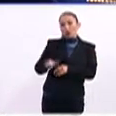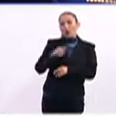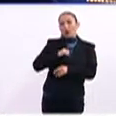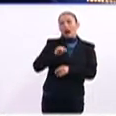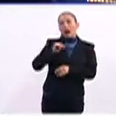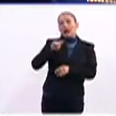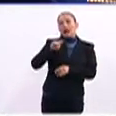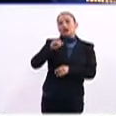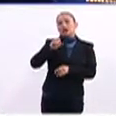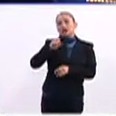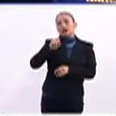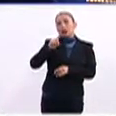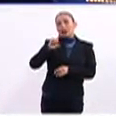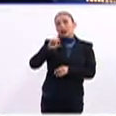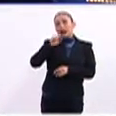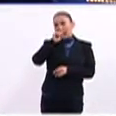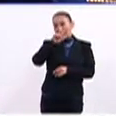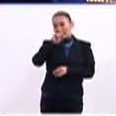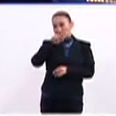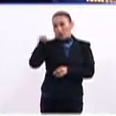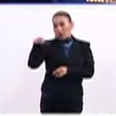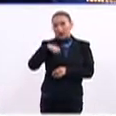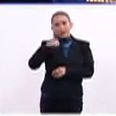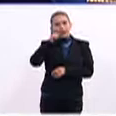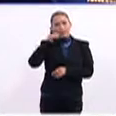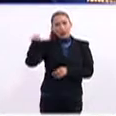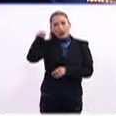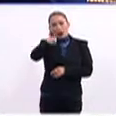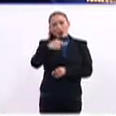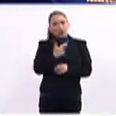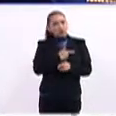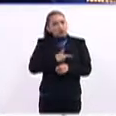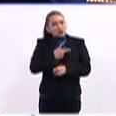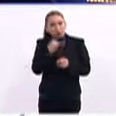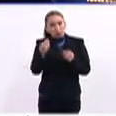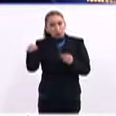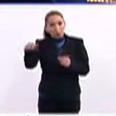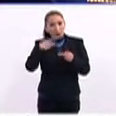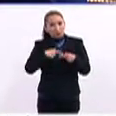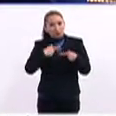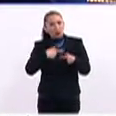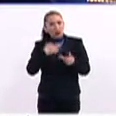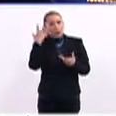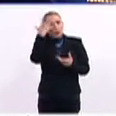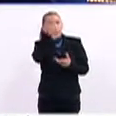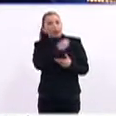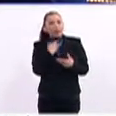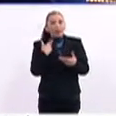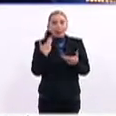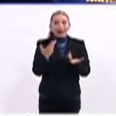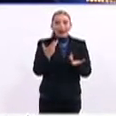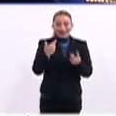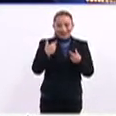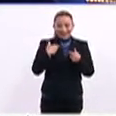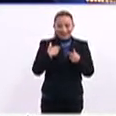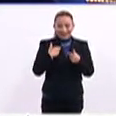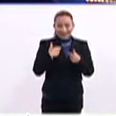Altos de Jalisco siempre hay un gusto extremo por lo bello. Al ser